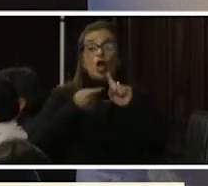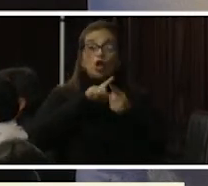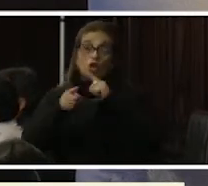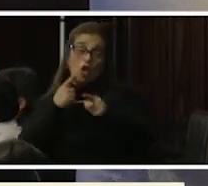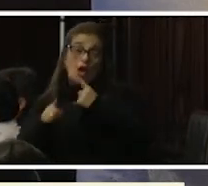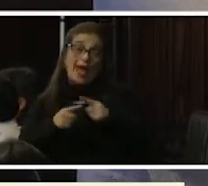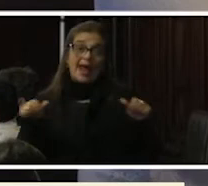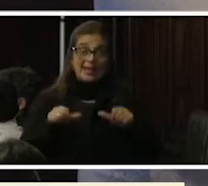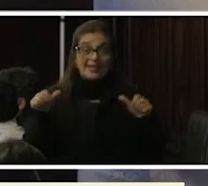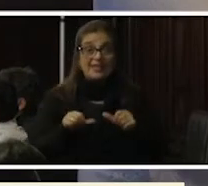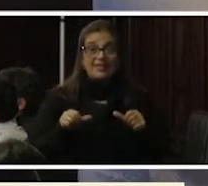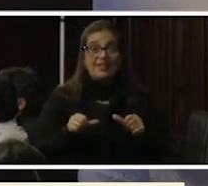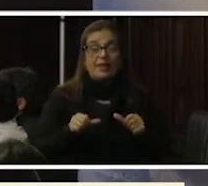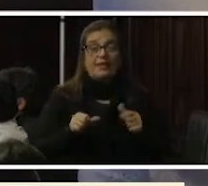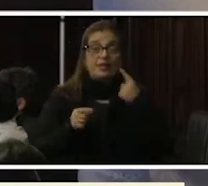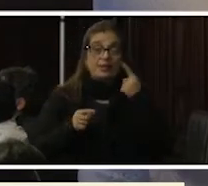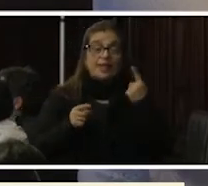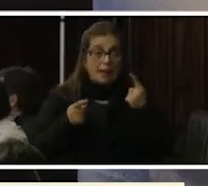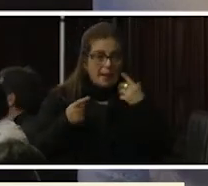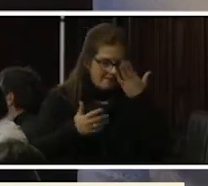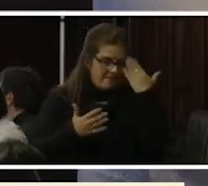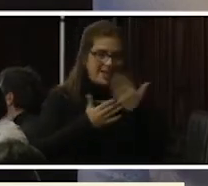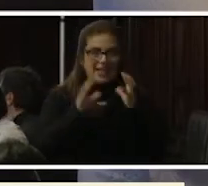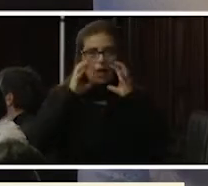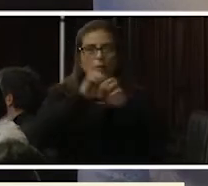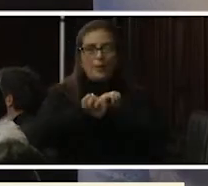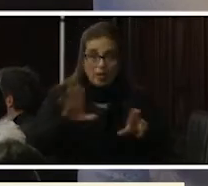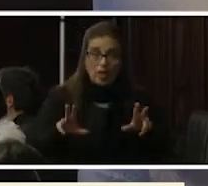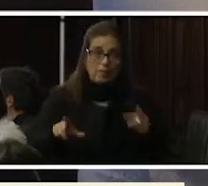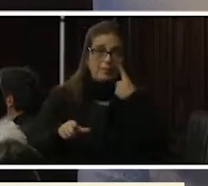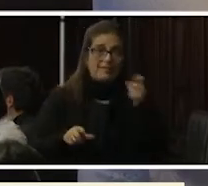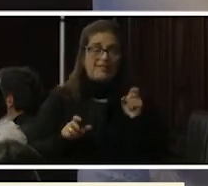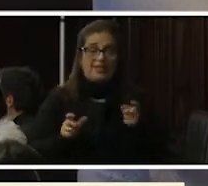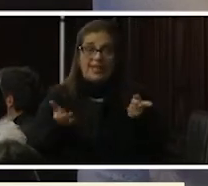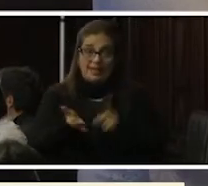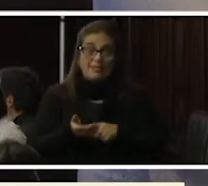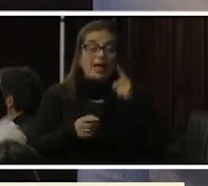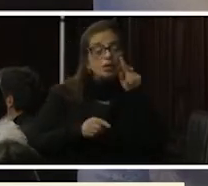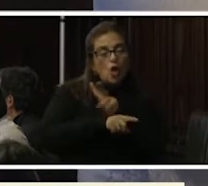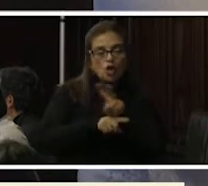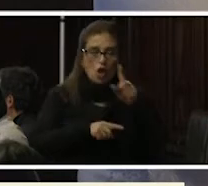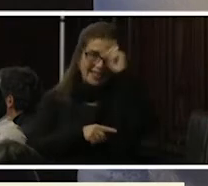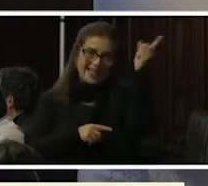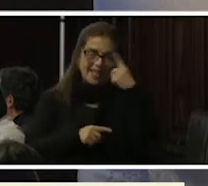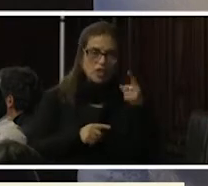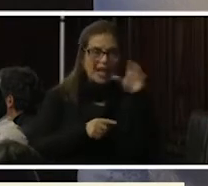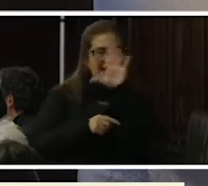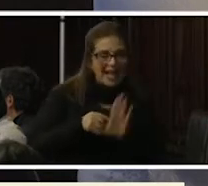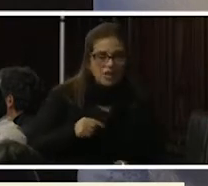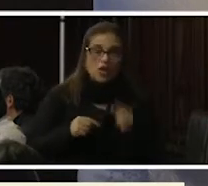extractivas y económicas que pueden exponerlos a mayores riesgos, y establecer sistemas de monitoreo nacionales y regionales en donde